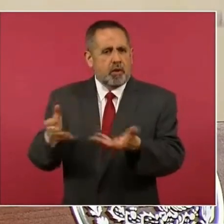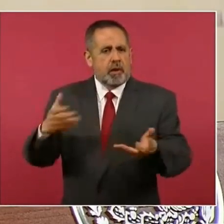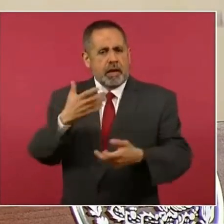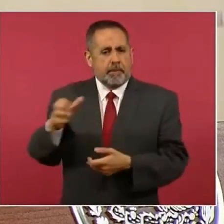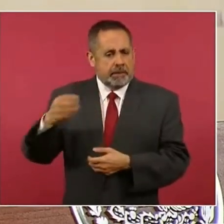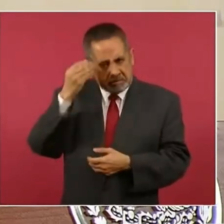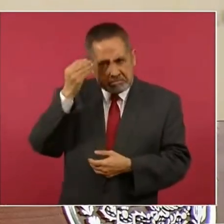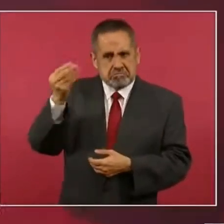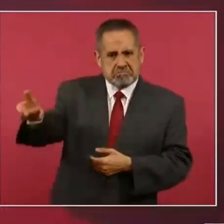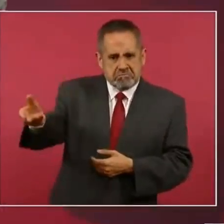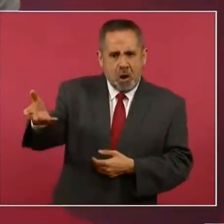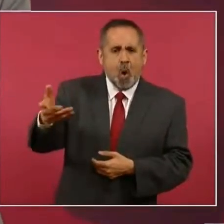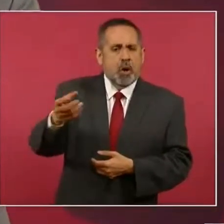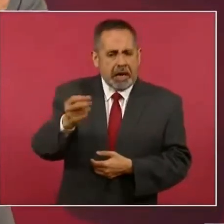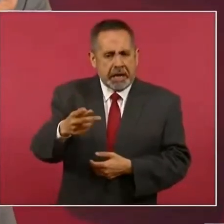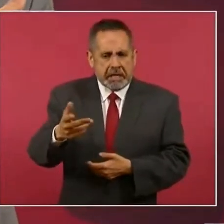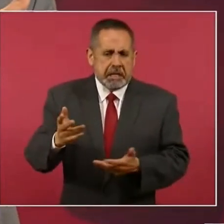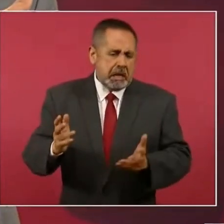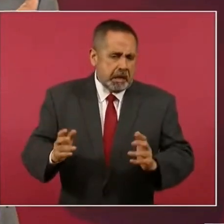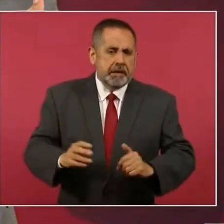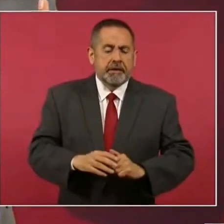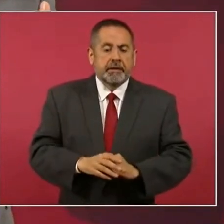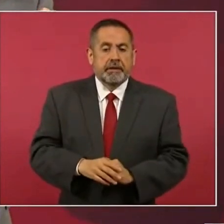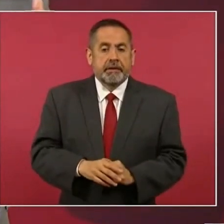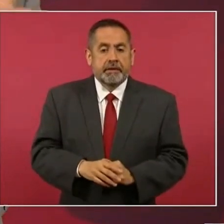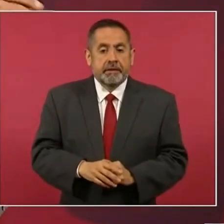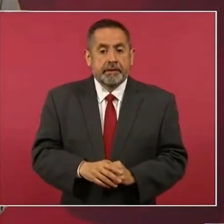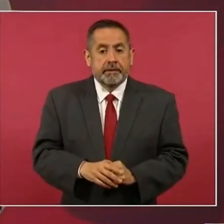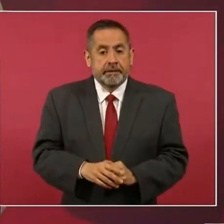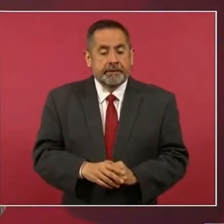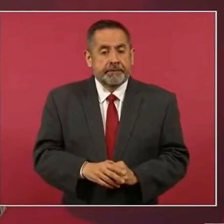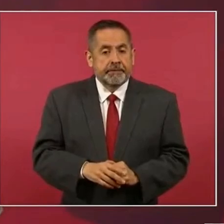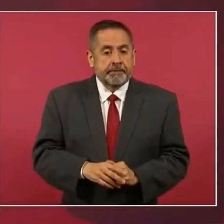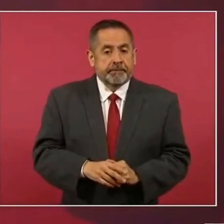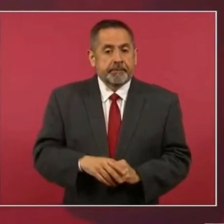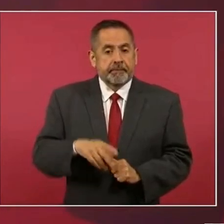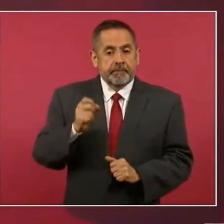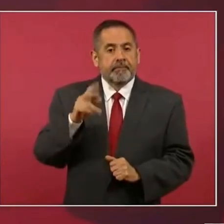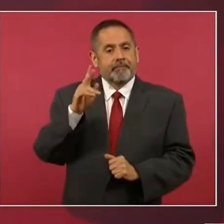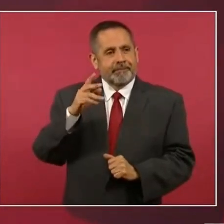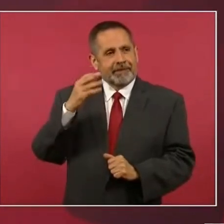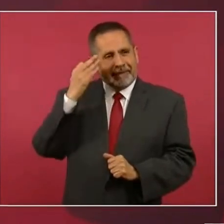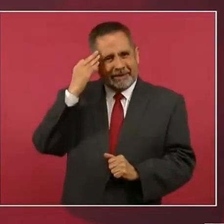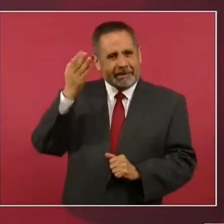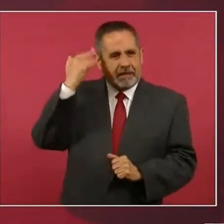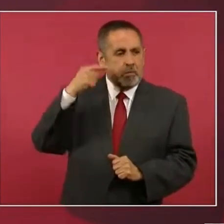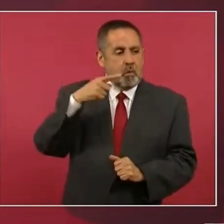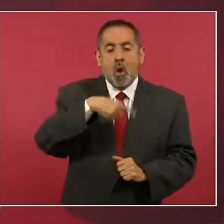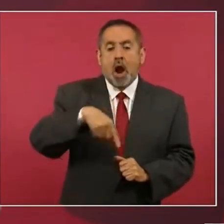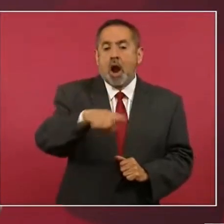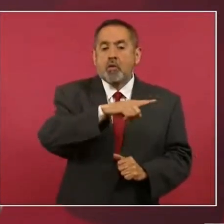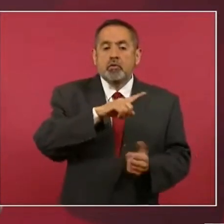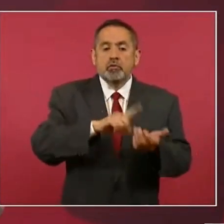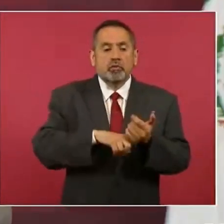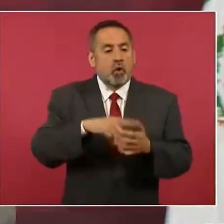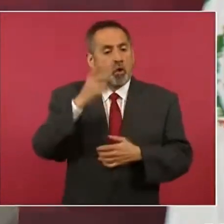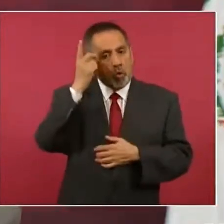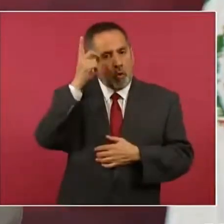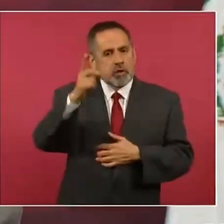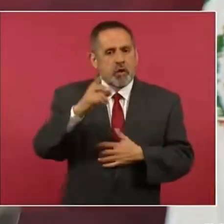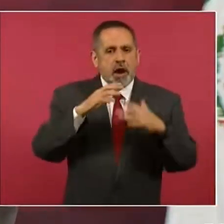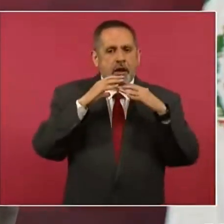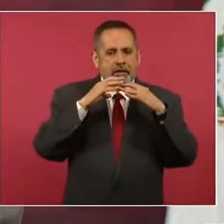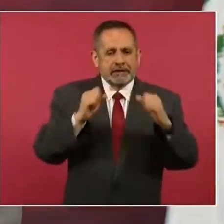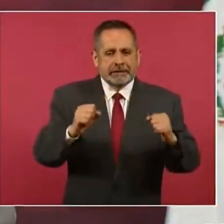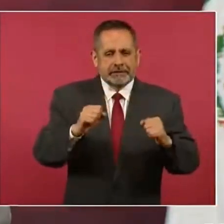Bueno, pero como en ese entonces fueron afectados algunos